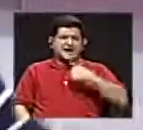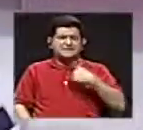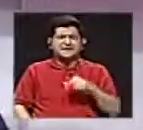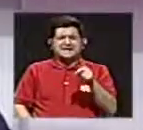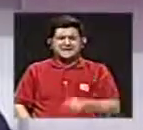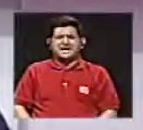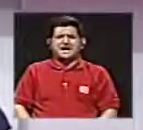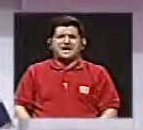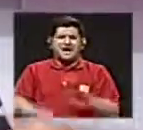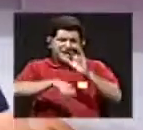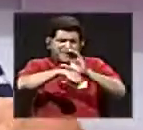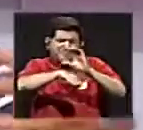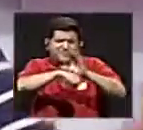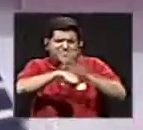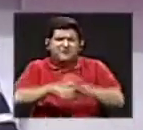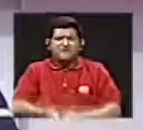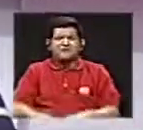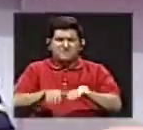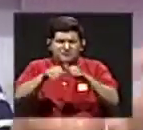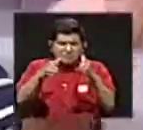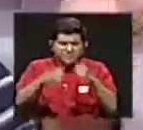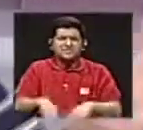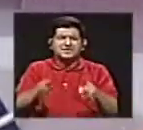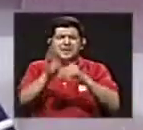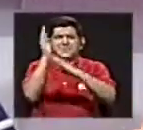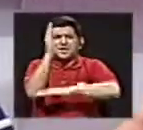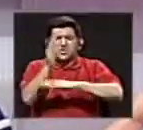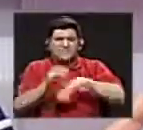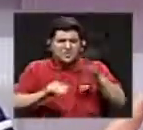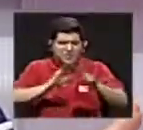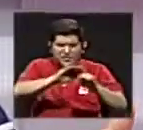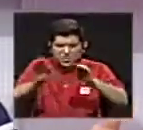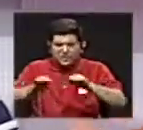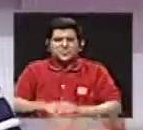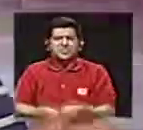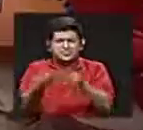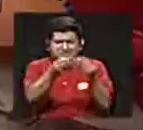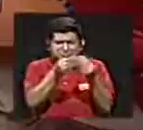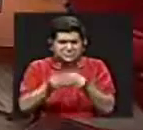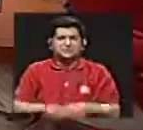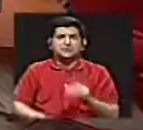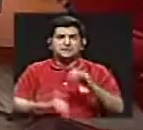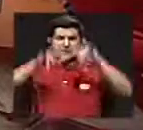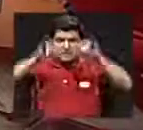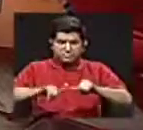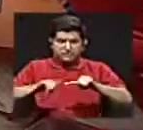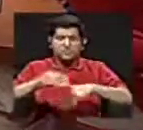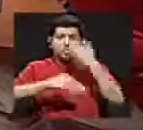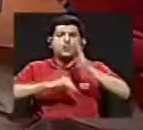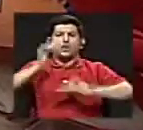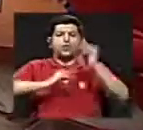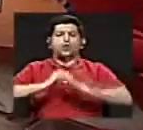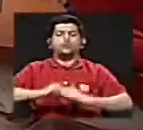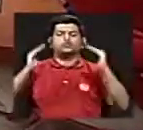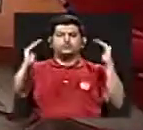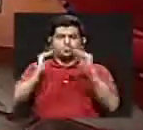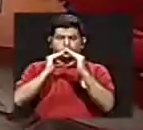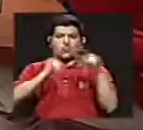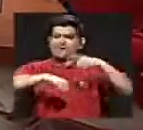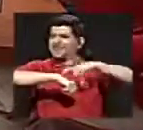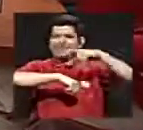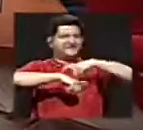fueron rellenando para que hubiera tierra donde poder construir sus casas. Entonces, en ese momento